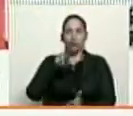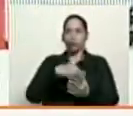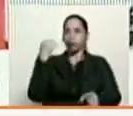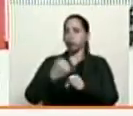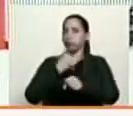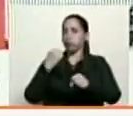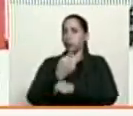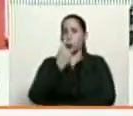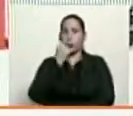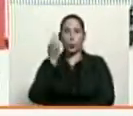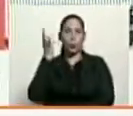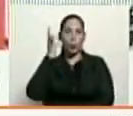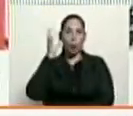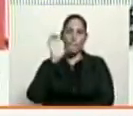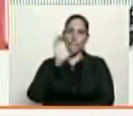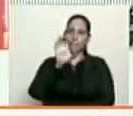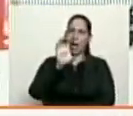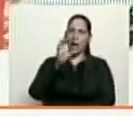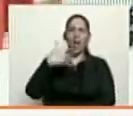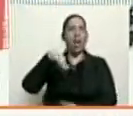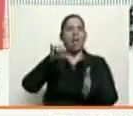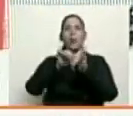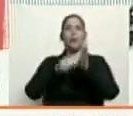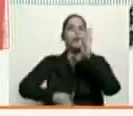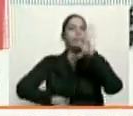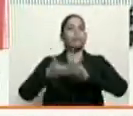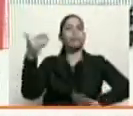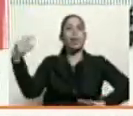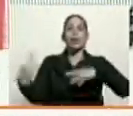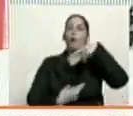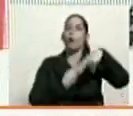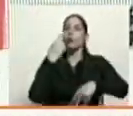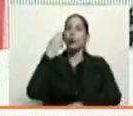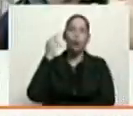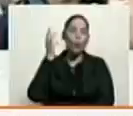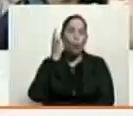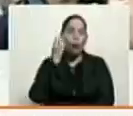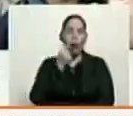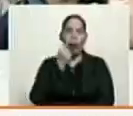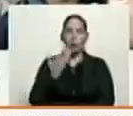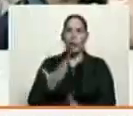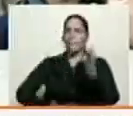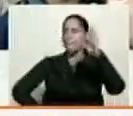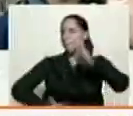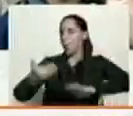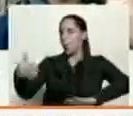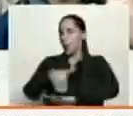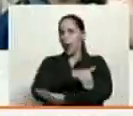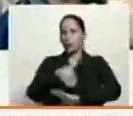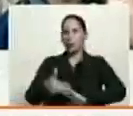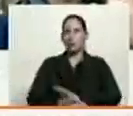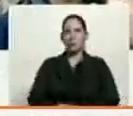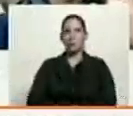la trabajadora de la patria. ¿Y para dónde se van los revolucionarios y las revolucionarias? A la calle.